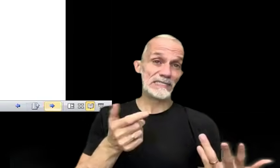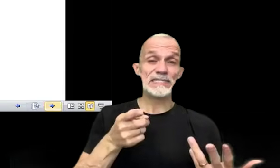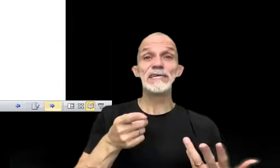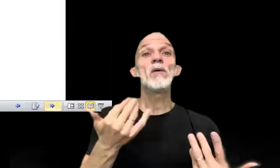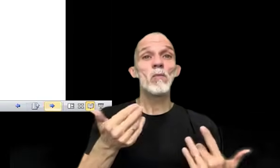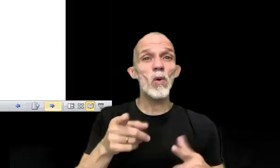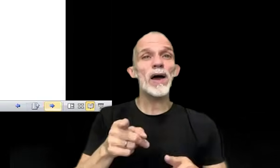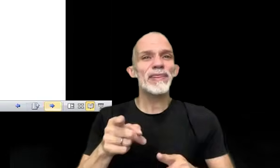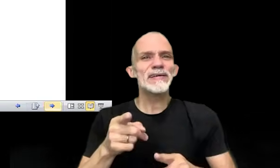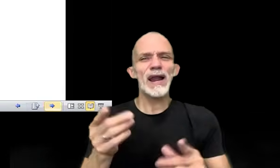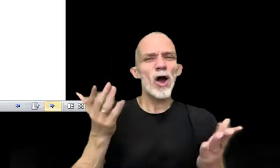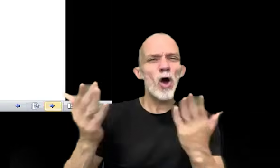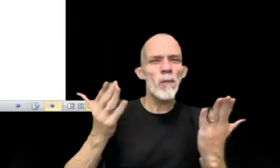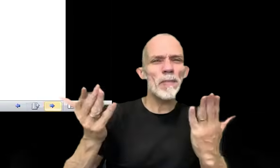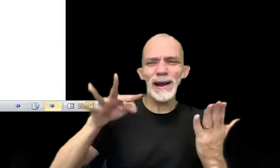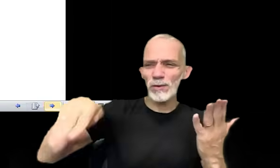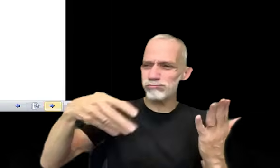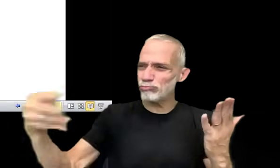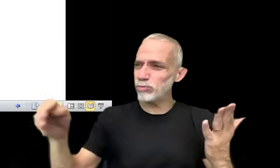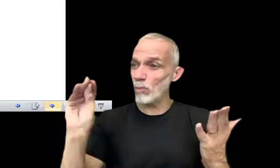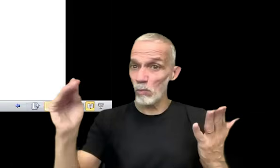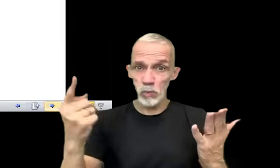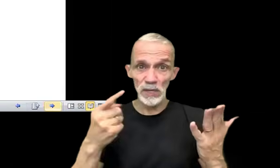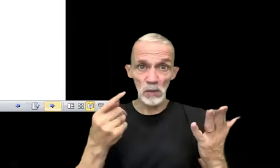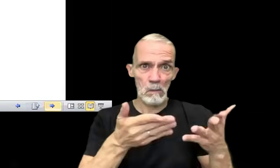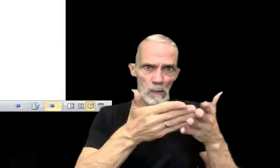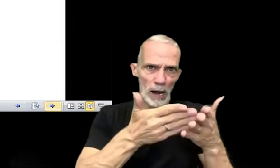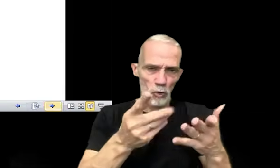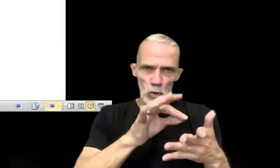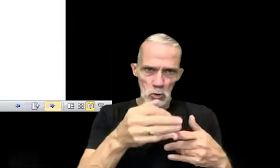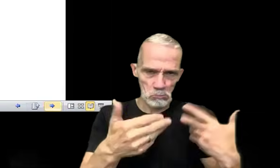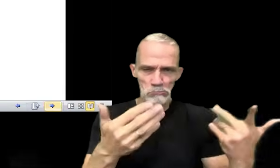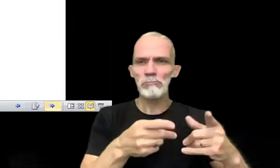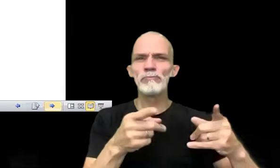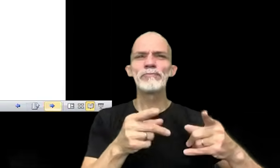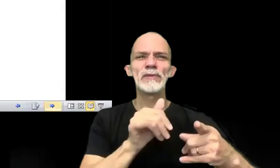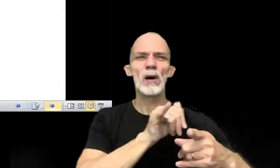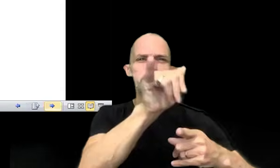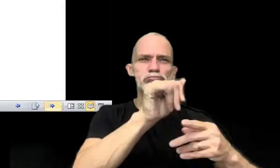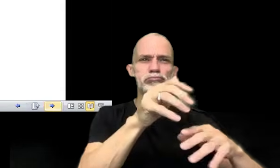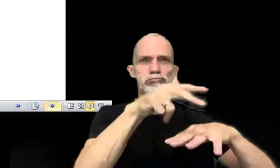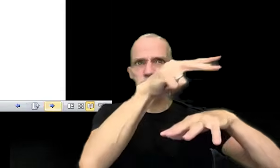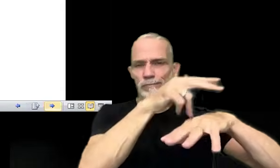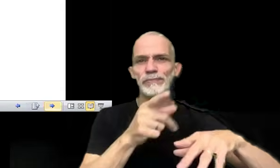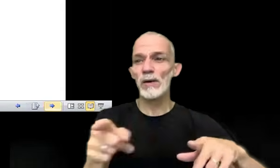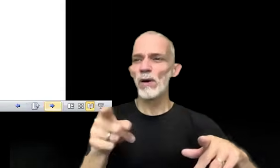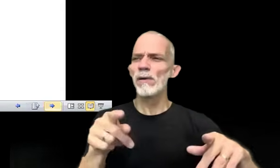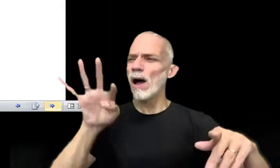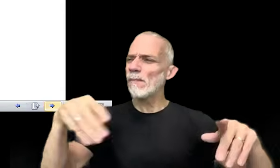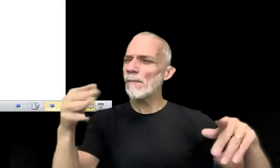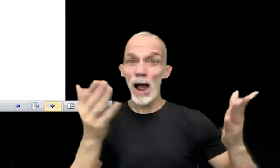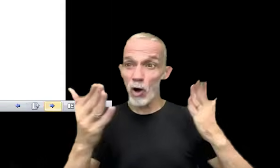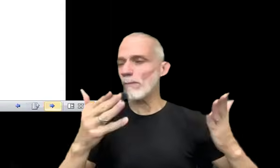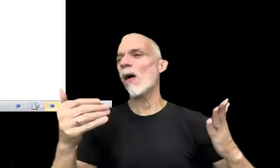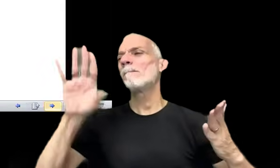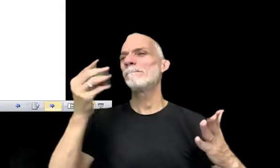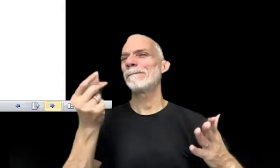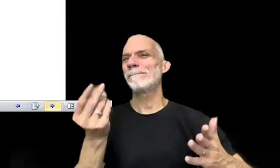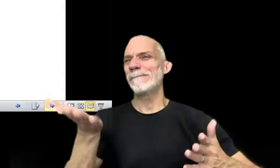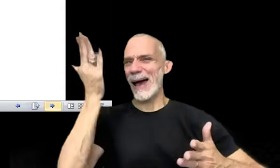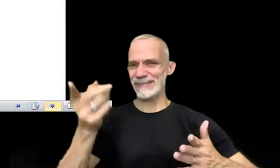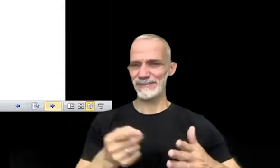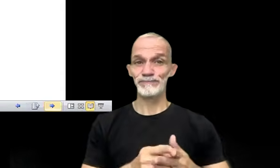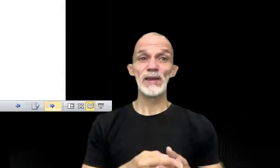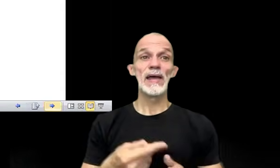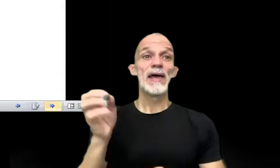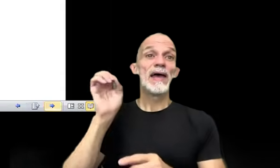es susceptible de ser comparado con valores de tabla, por supuesto, deben ser comparados y tomar el mayor valor.